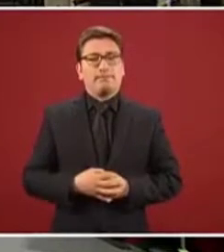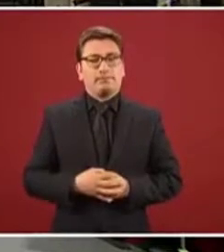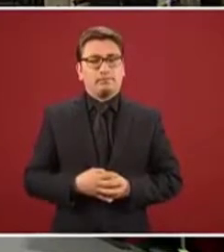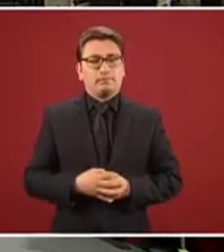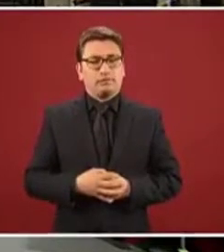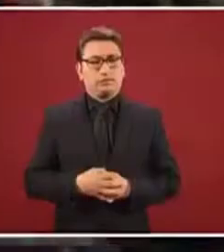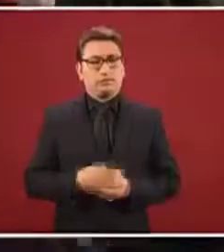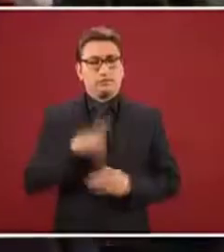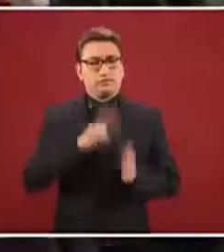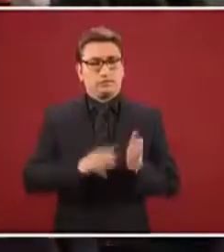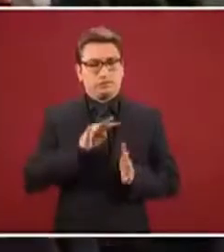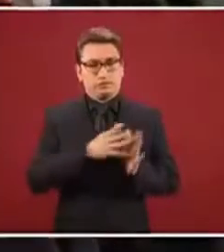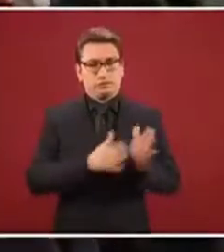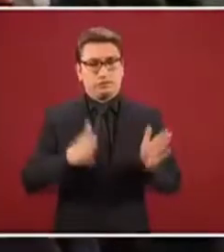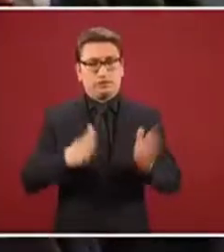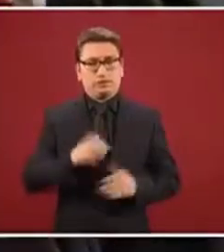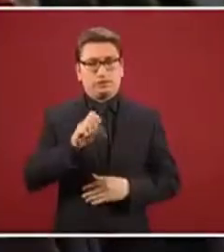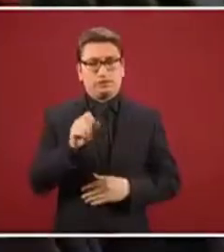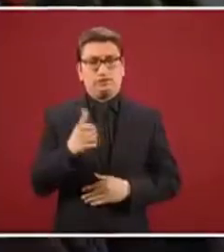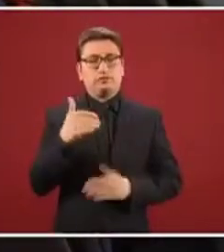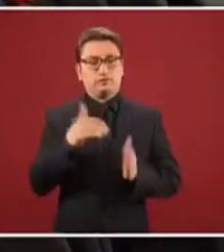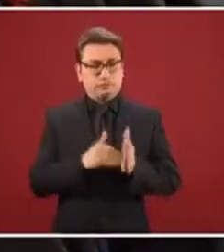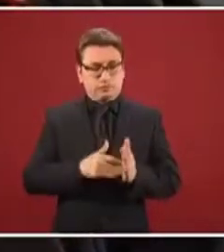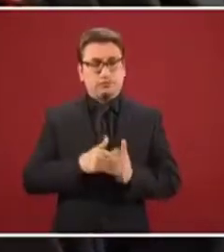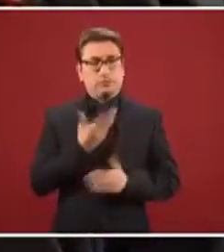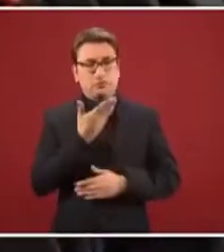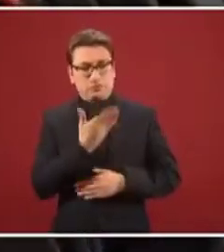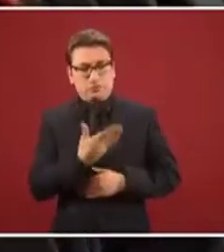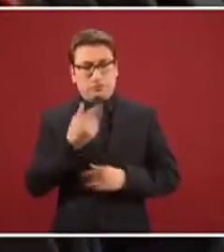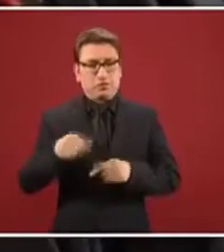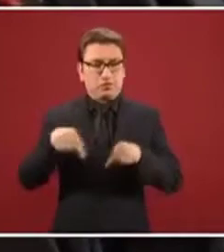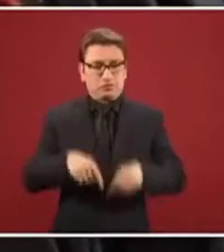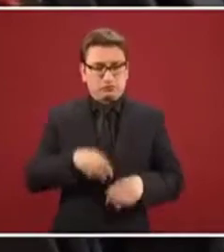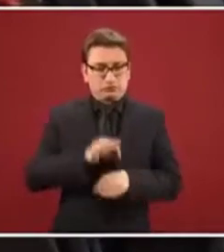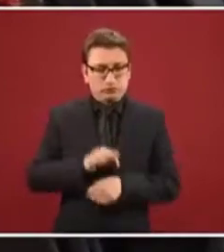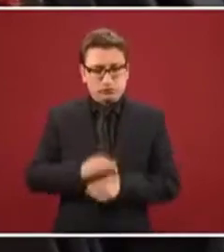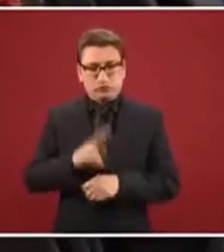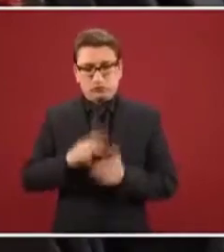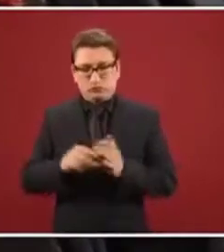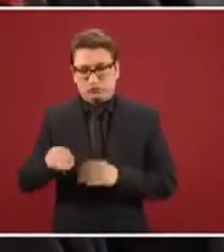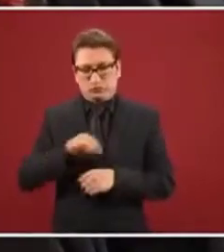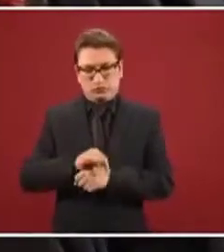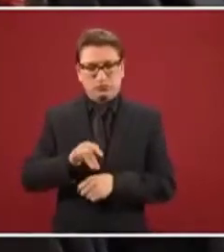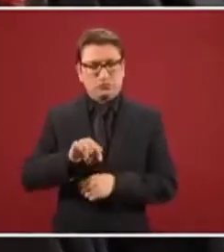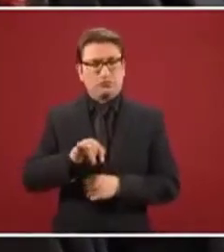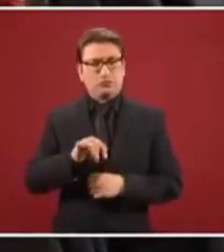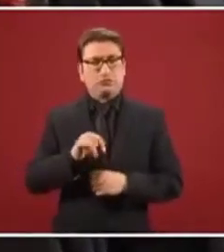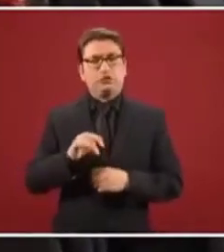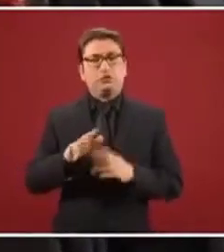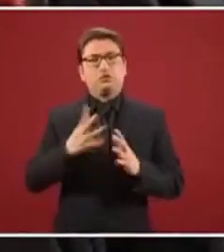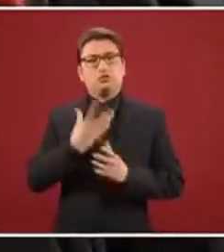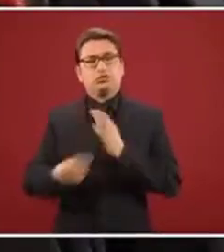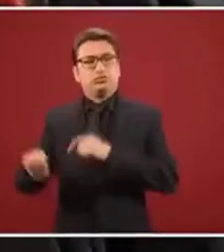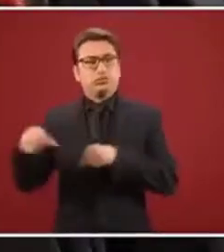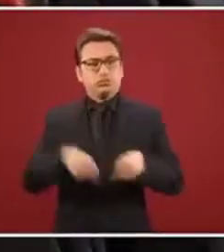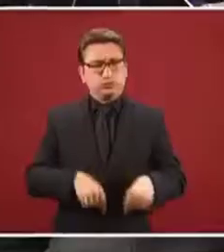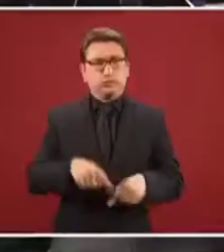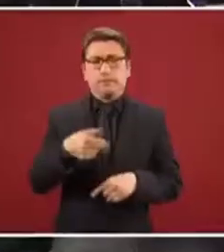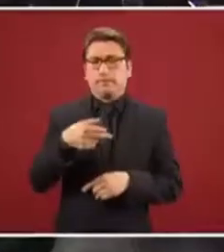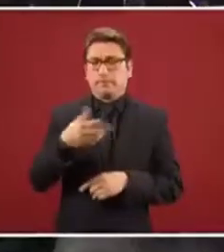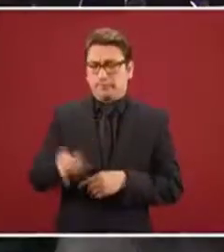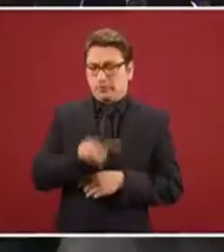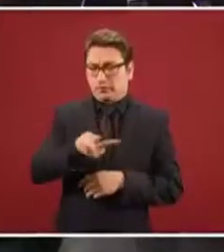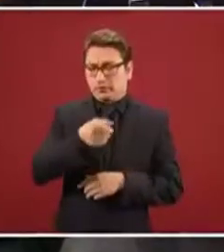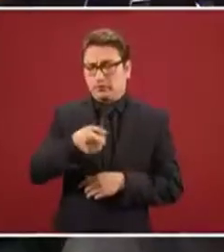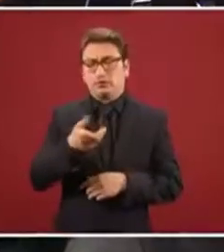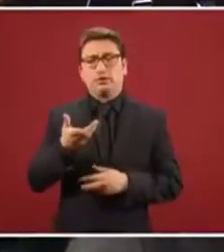hubo este año 66,000 solicitudes de refugio y unos 2,000 fueron reconocidos como refugiados. Quiero preguntar, ¿qué